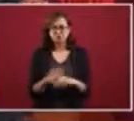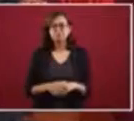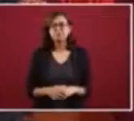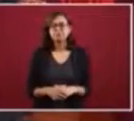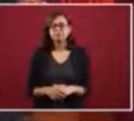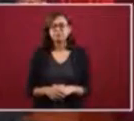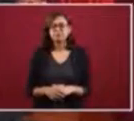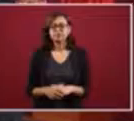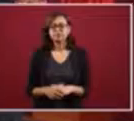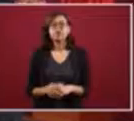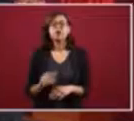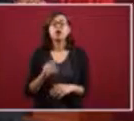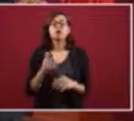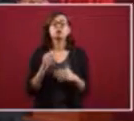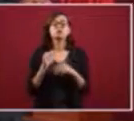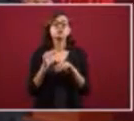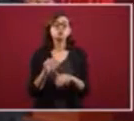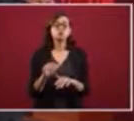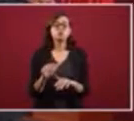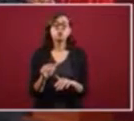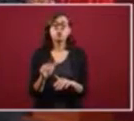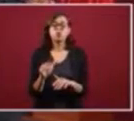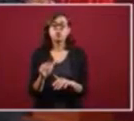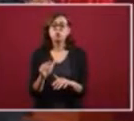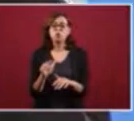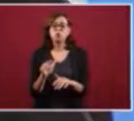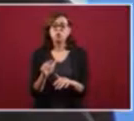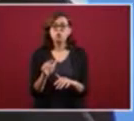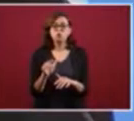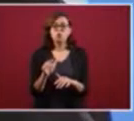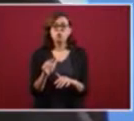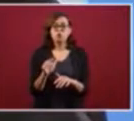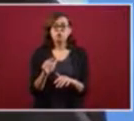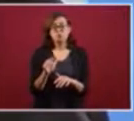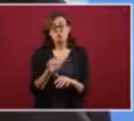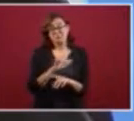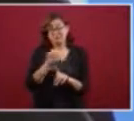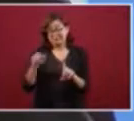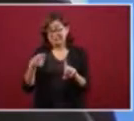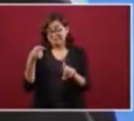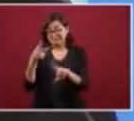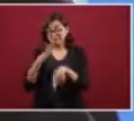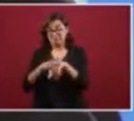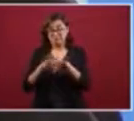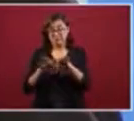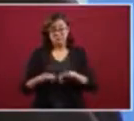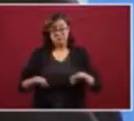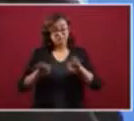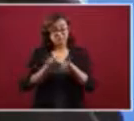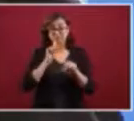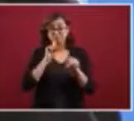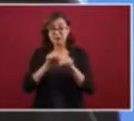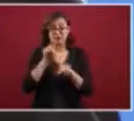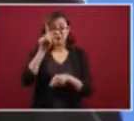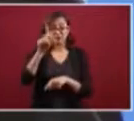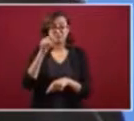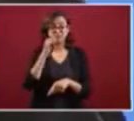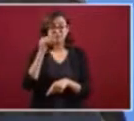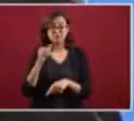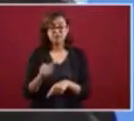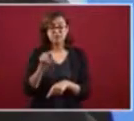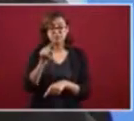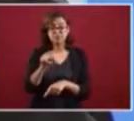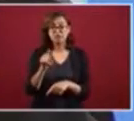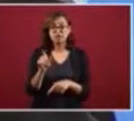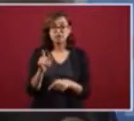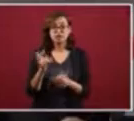Por lo que se refiere a los rotores, que ese fue el tema central en Casina Italia, se ratifica